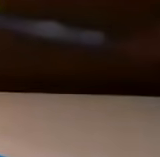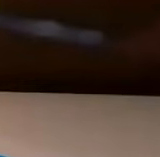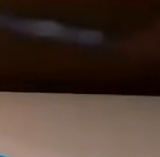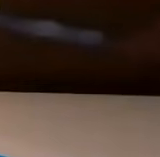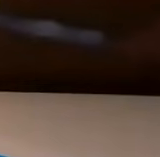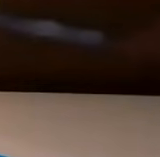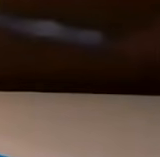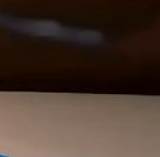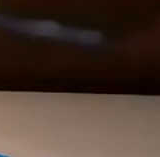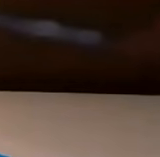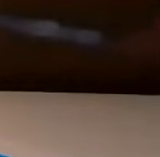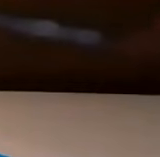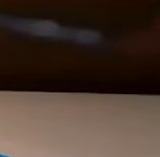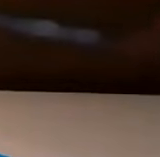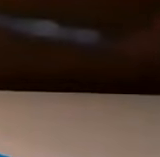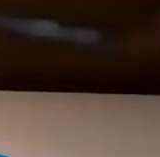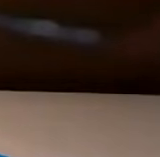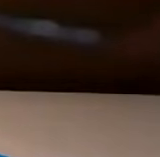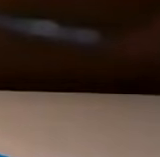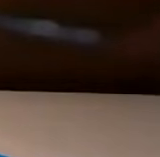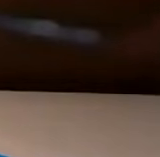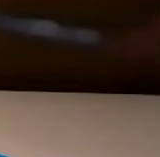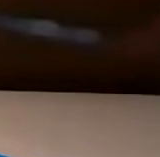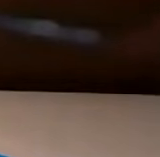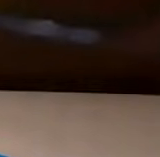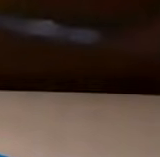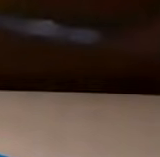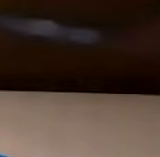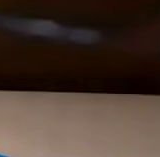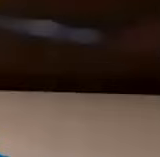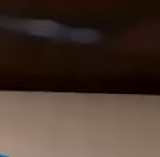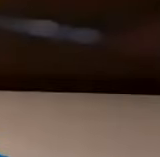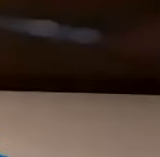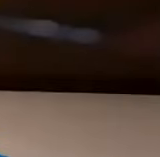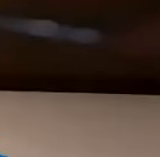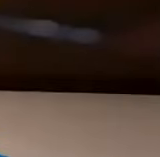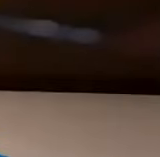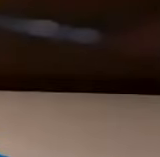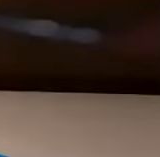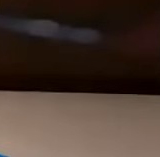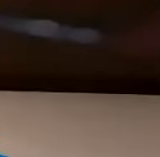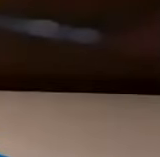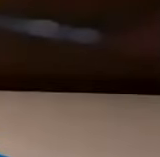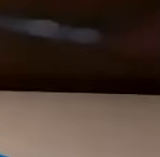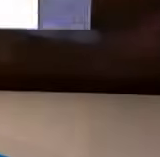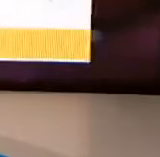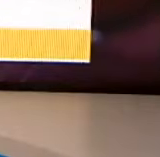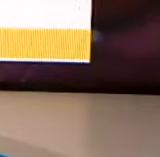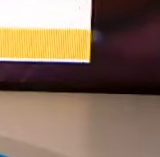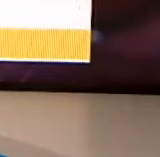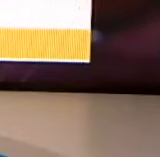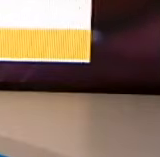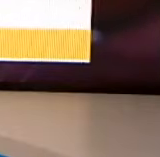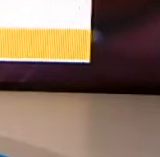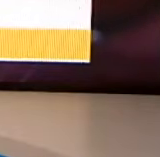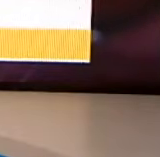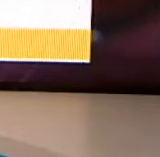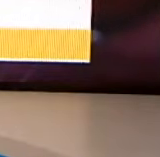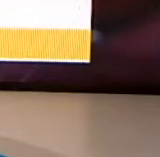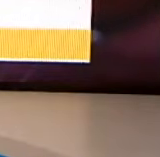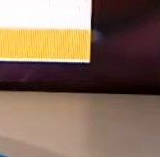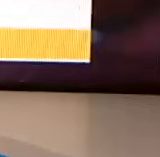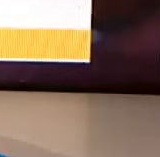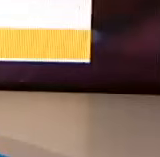7:49, denuncias, comentarios, sugerencias, queridos vecinos, este espacio es de ustedes. Iniciamos nuestro segmento de comunidad virtual con este reporte que nos envía